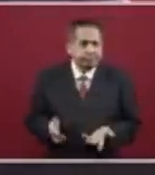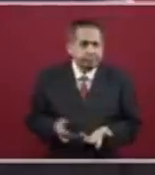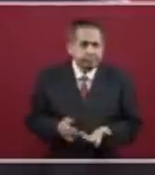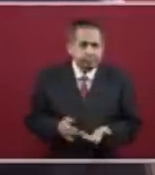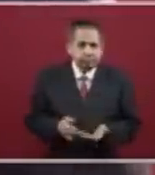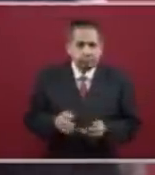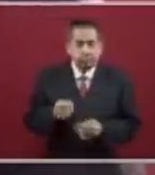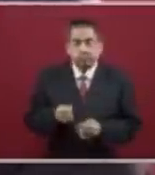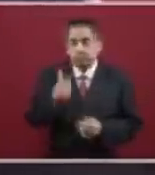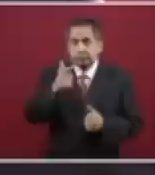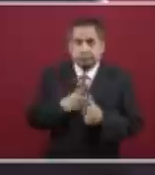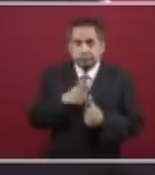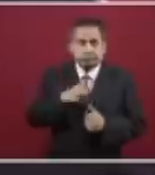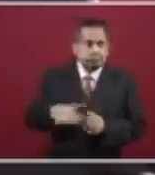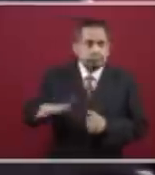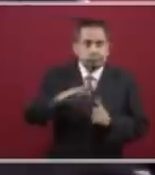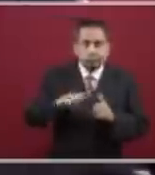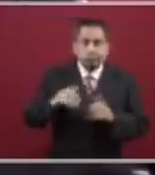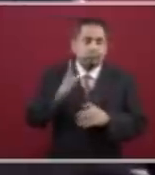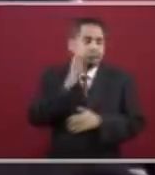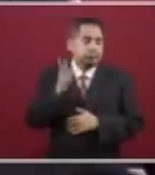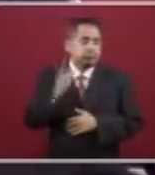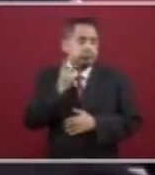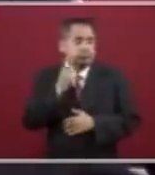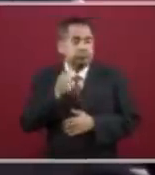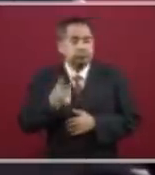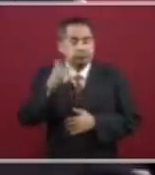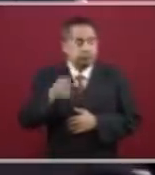poniendo a consideración de la Cámara.